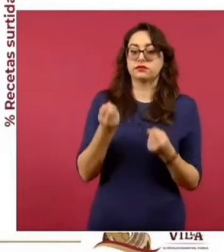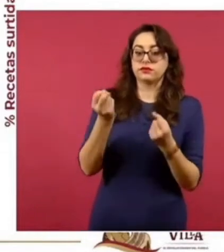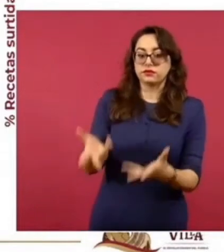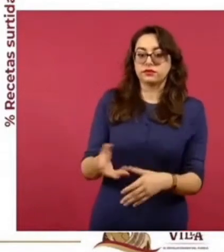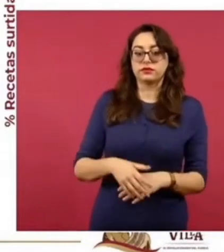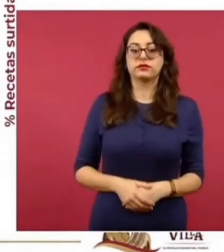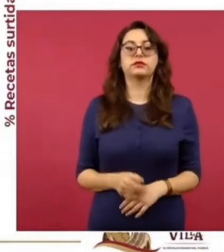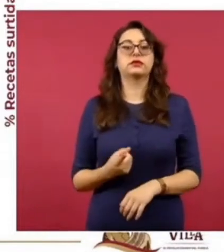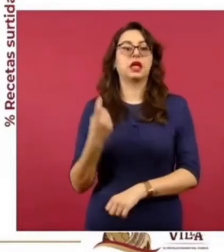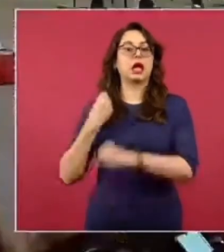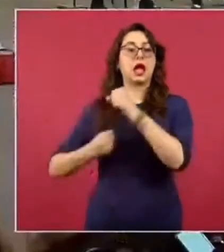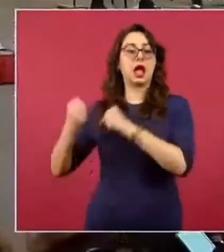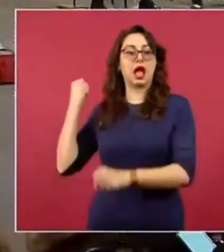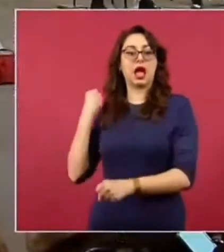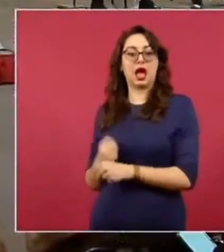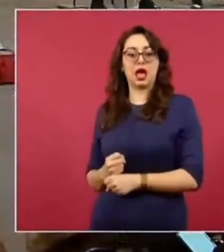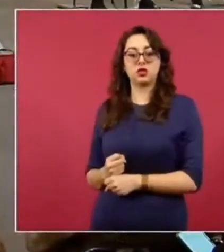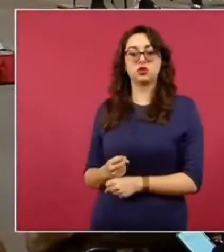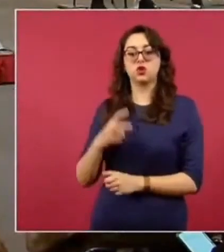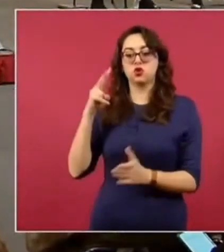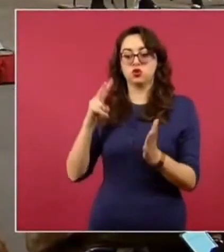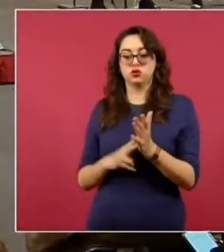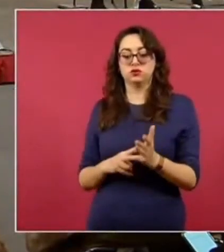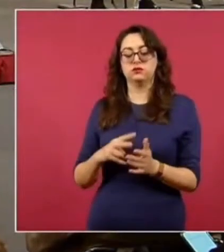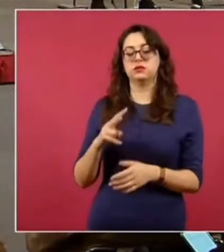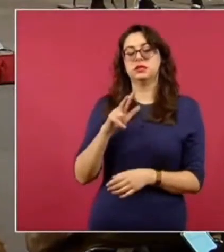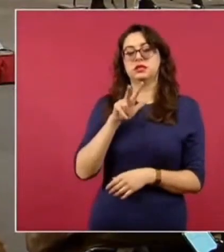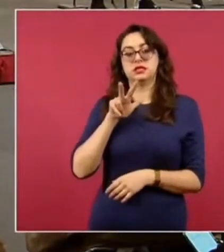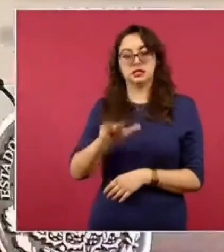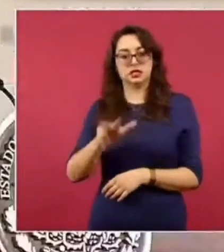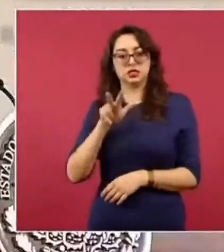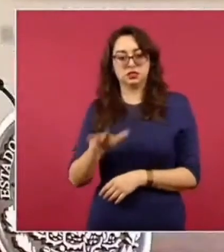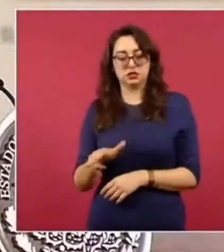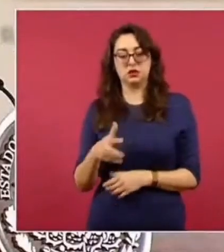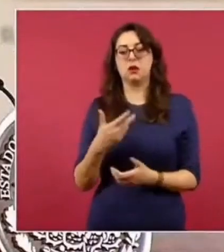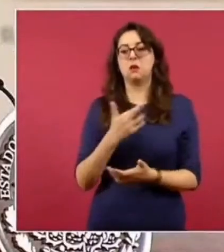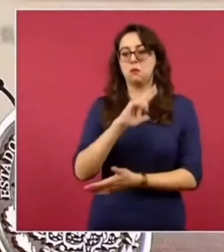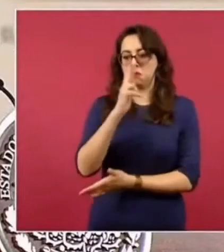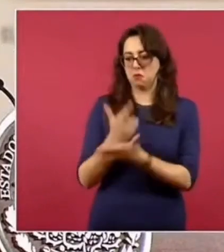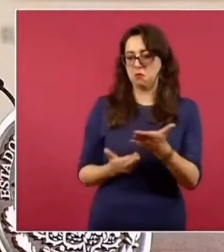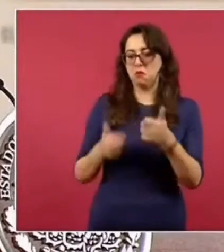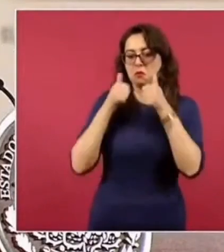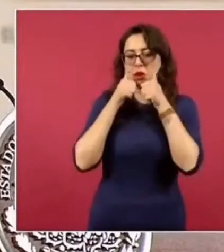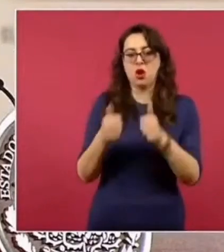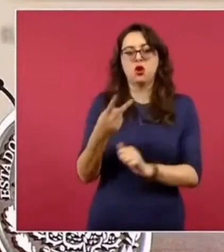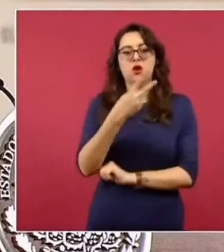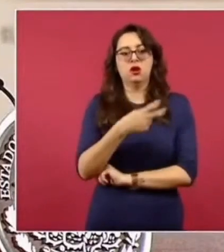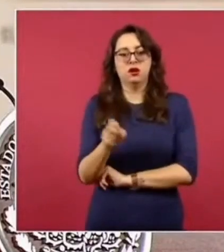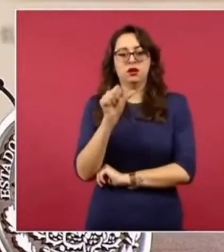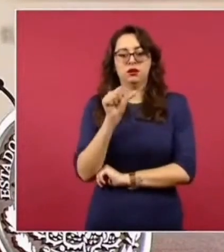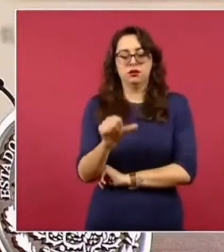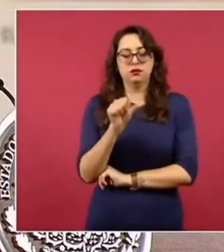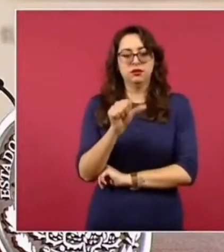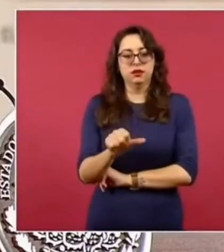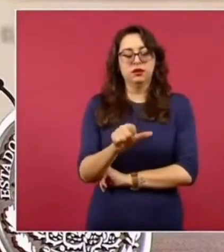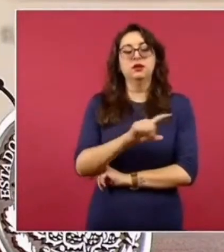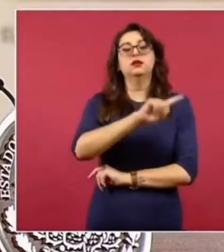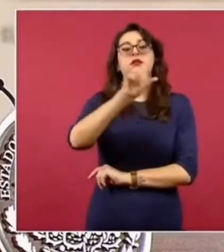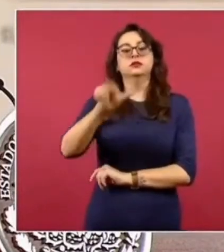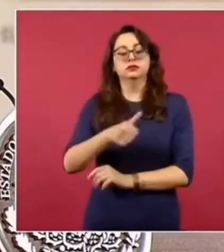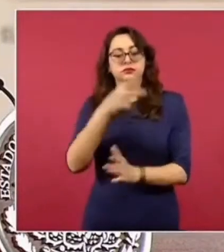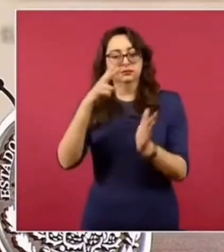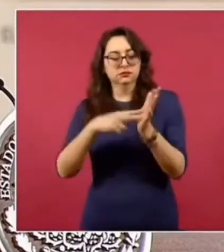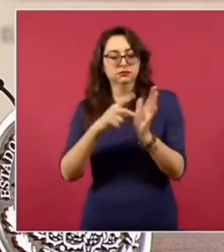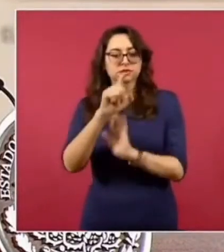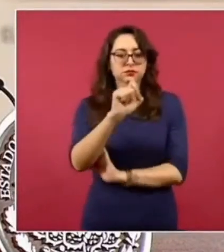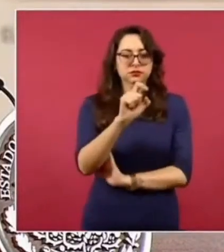2018 se surtieron 216 millones de recetas. Los años de 2020 y 2021, desde luego